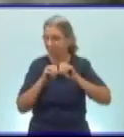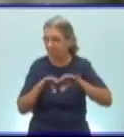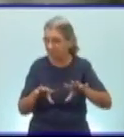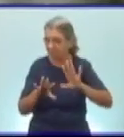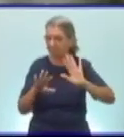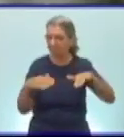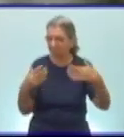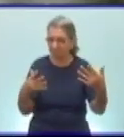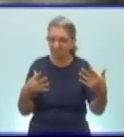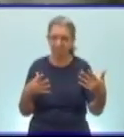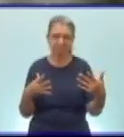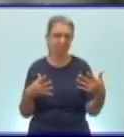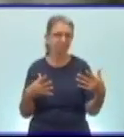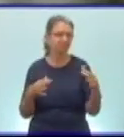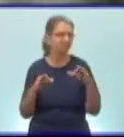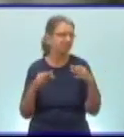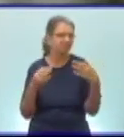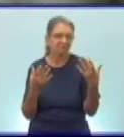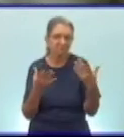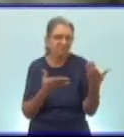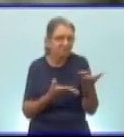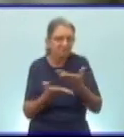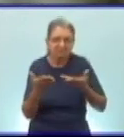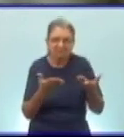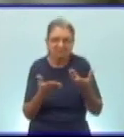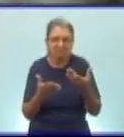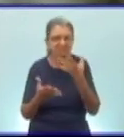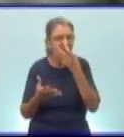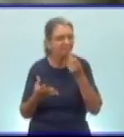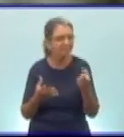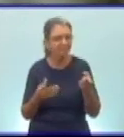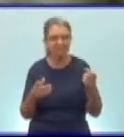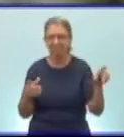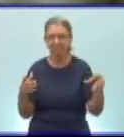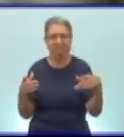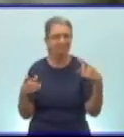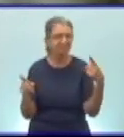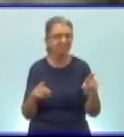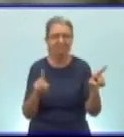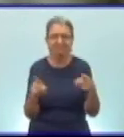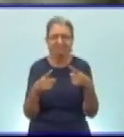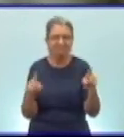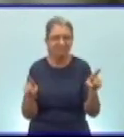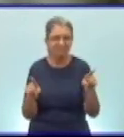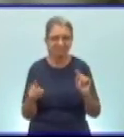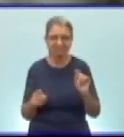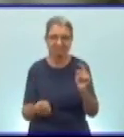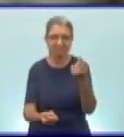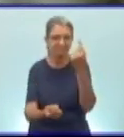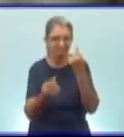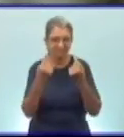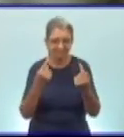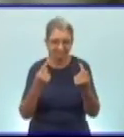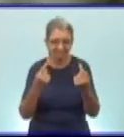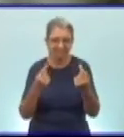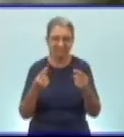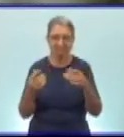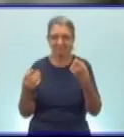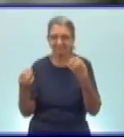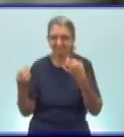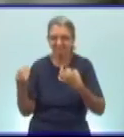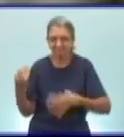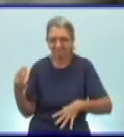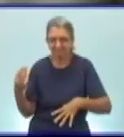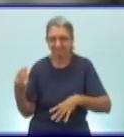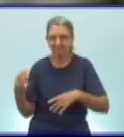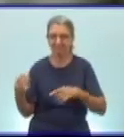resultará muy familiar a cualquier persona a la que le guste la música. Es la nota que emite algo. Si pulsas la cuerda de una guitarra